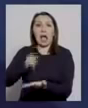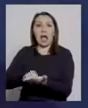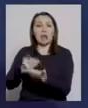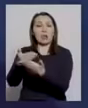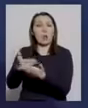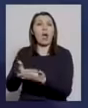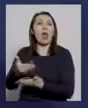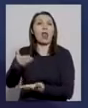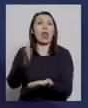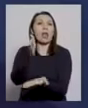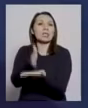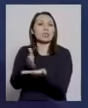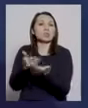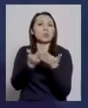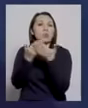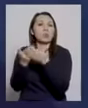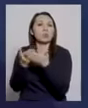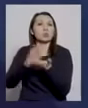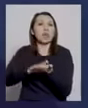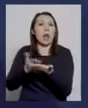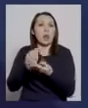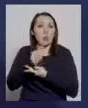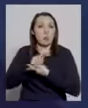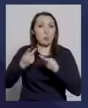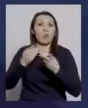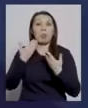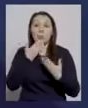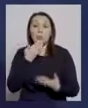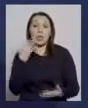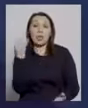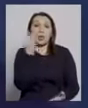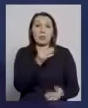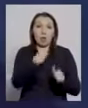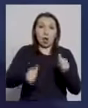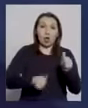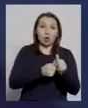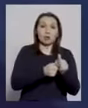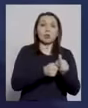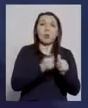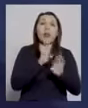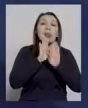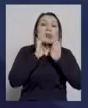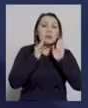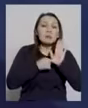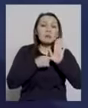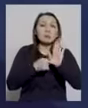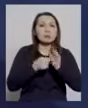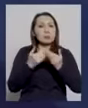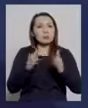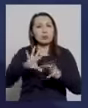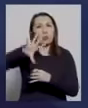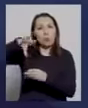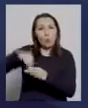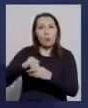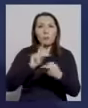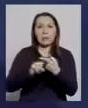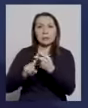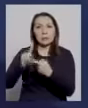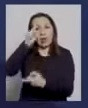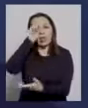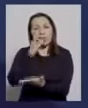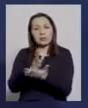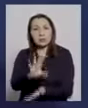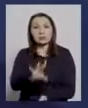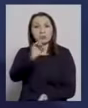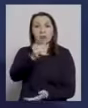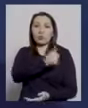como Escuela de Salud Pública, y de hecho se lo hemos planteado también como Consejo Asesor, el tema de la transparencia, la inclusividad, la participación en la toma de decisiones, de